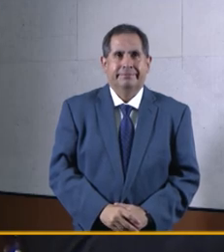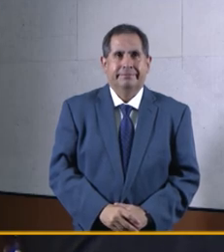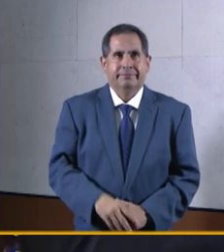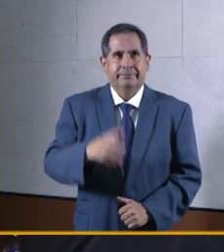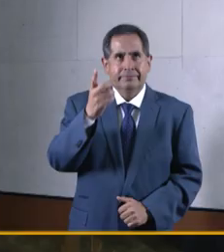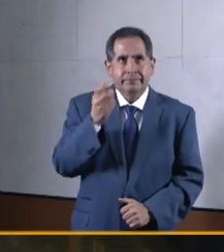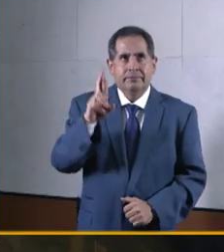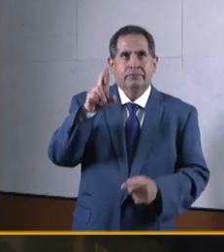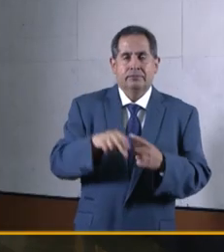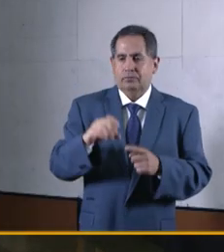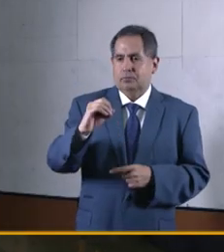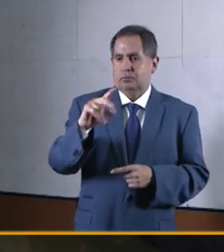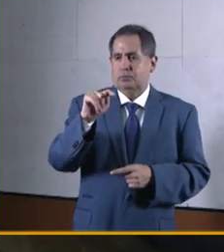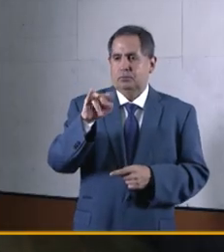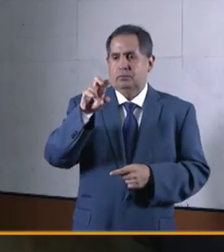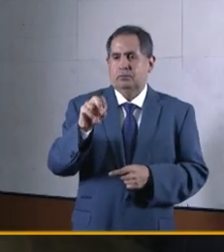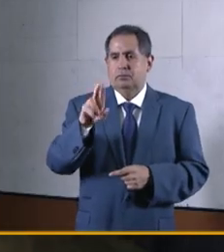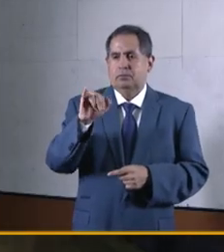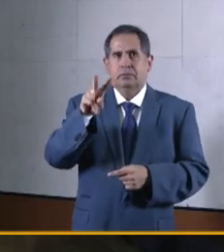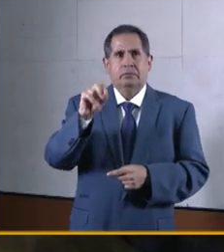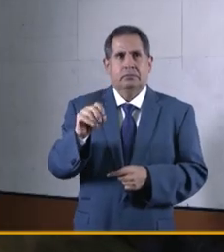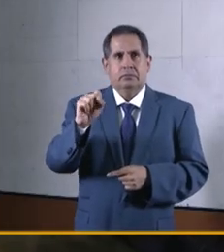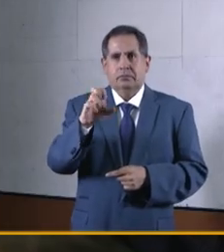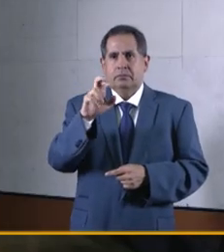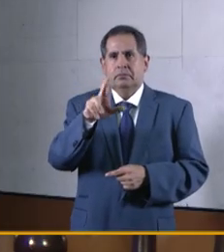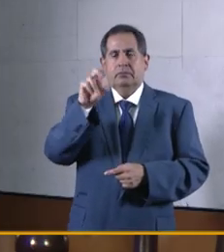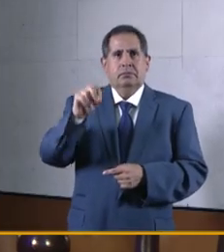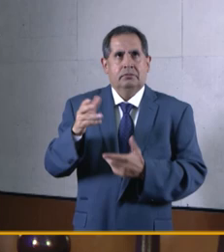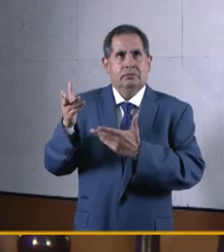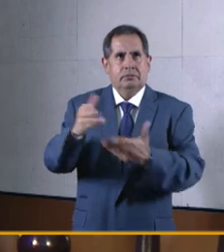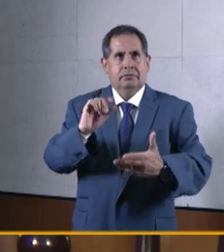doctor octavio rivero serrano